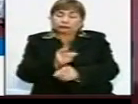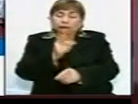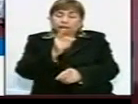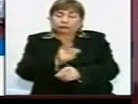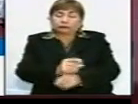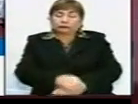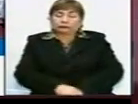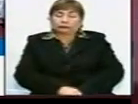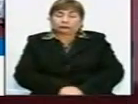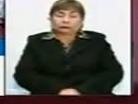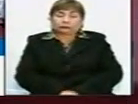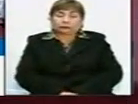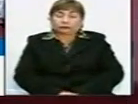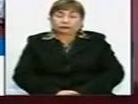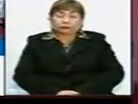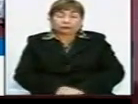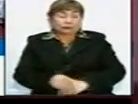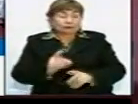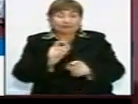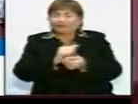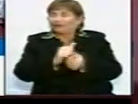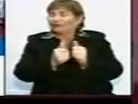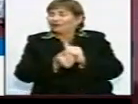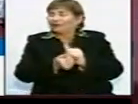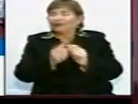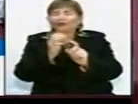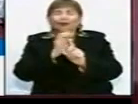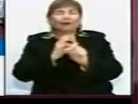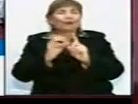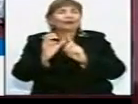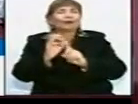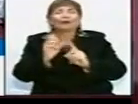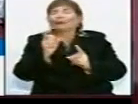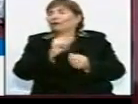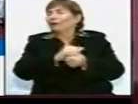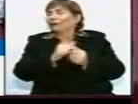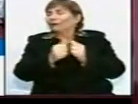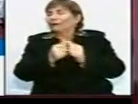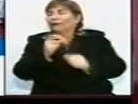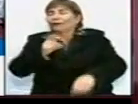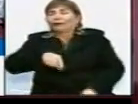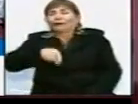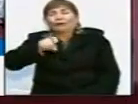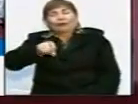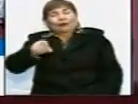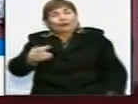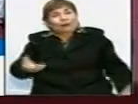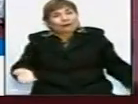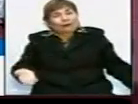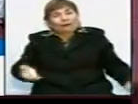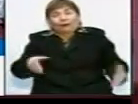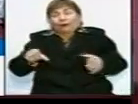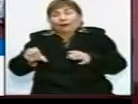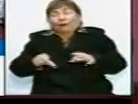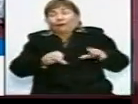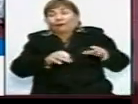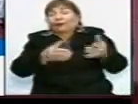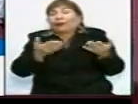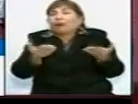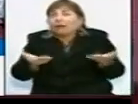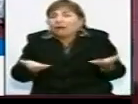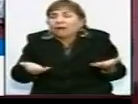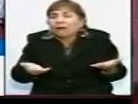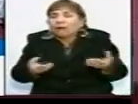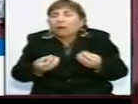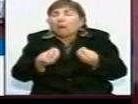entonces si no cambiamos culturas no generamos la necesidad de llevar a cabo varias acciones otro de los